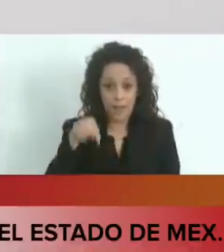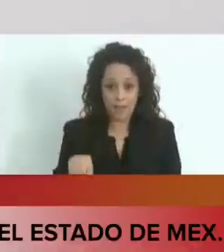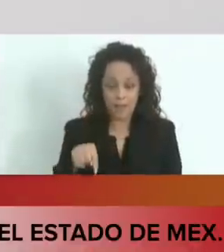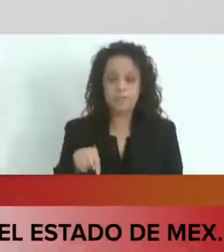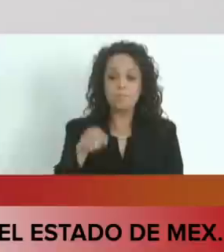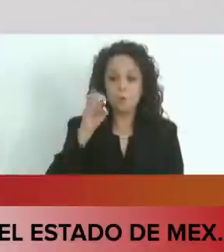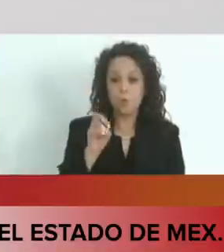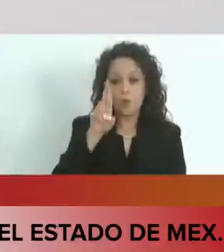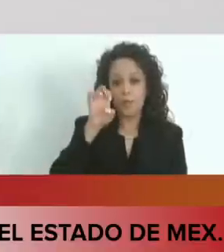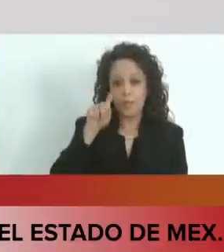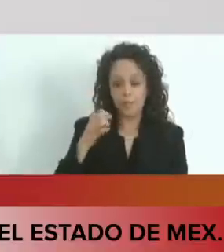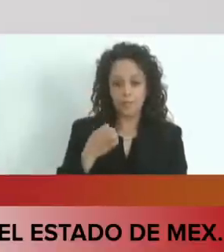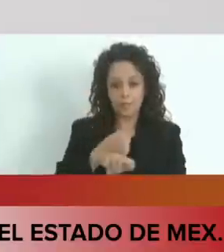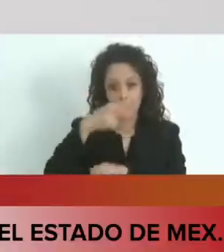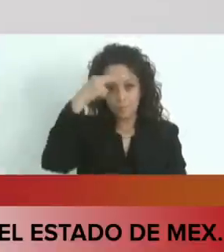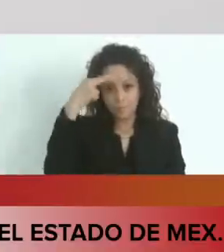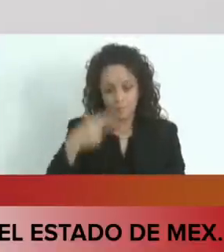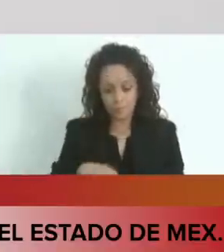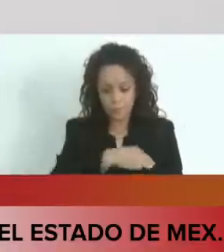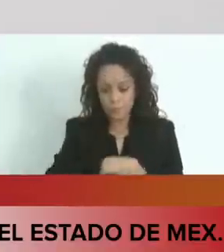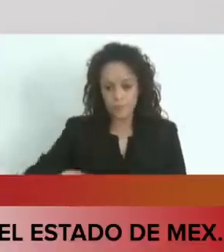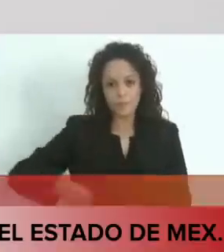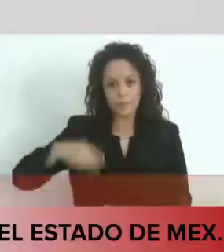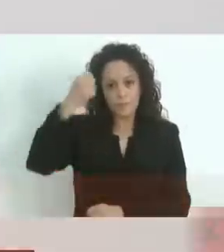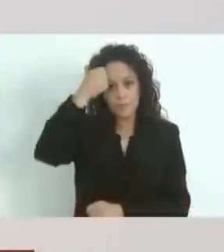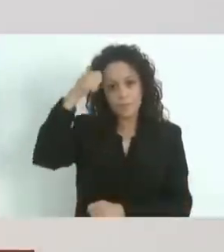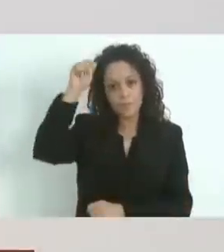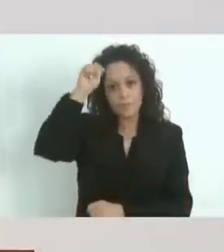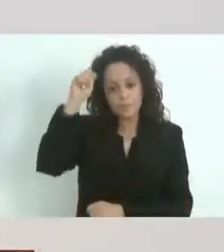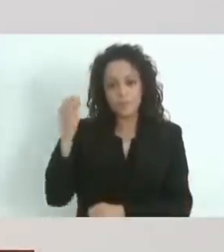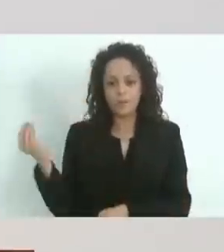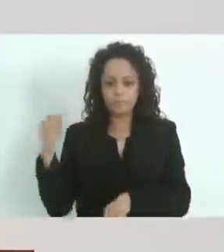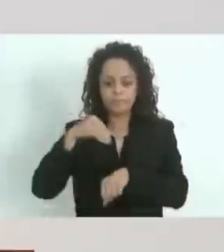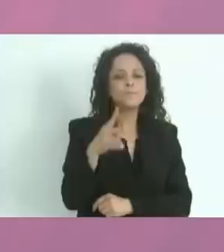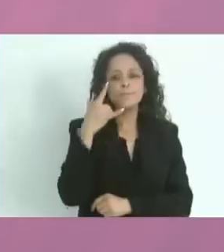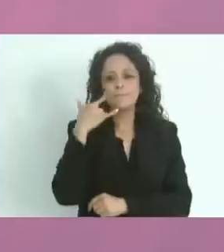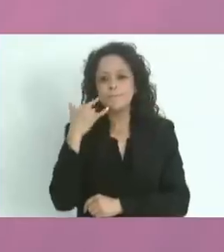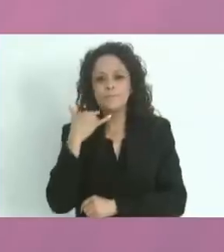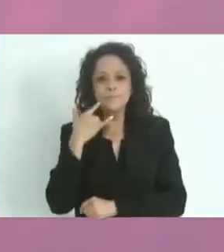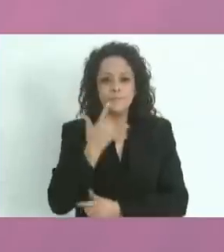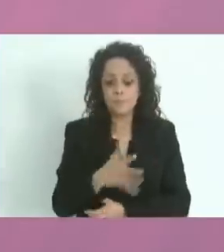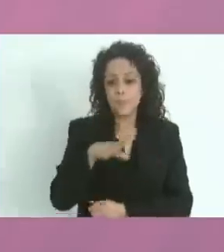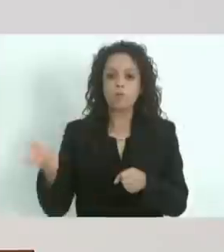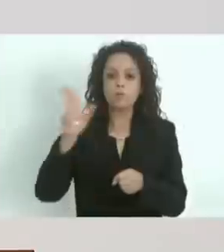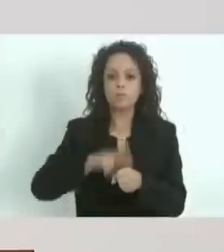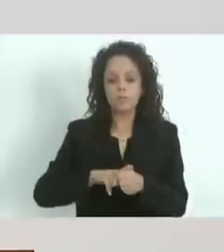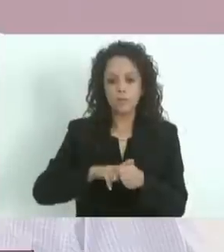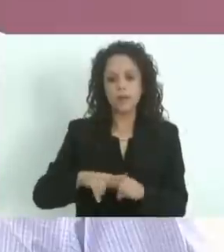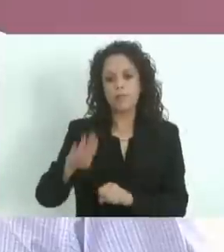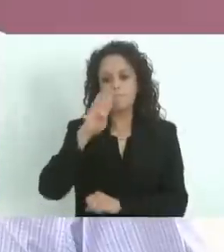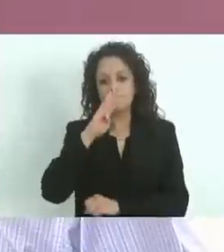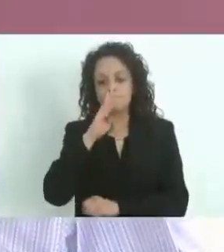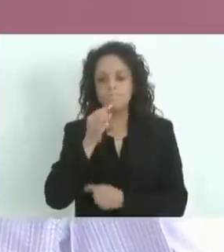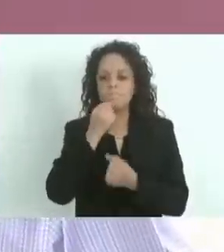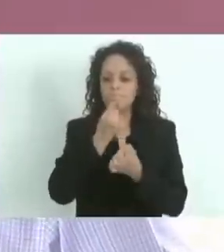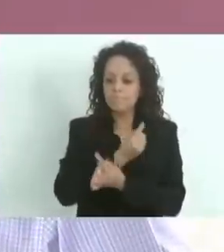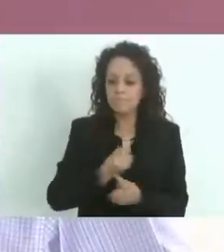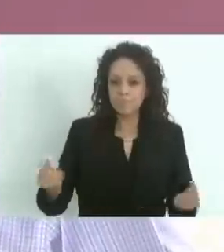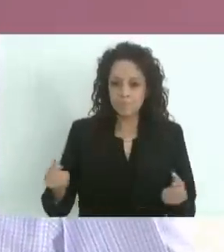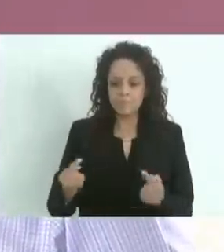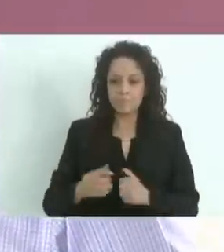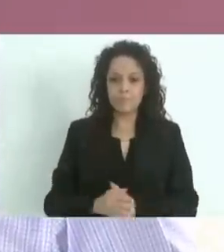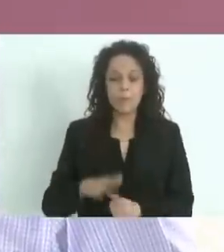México, en el municipio de Texcoco, uno de los hospitales maternos infantiles más importantes y mejor